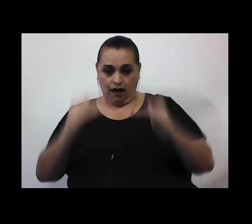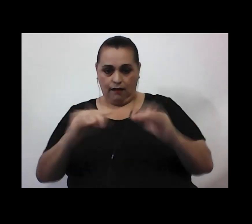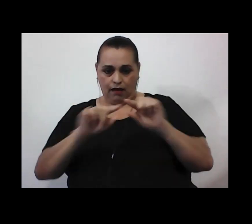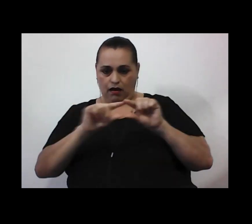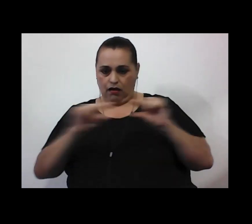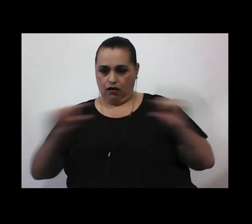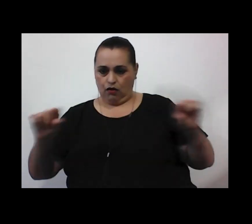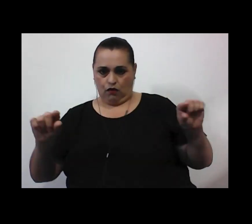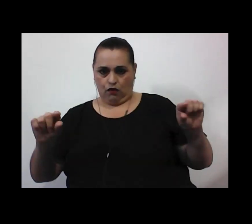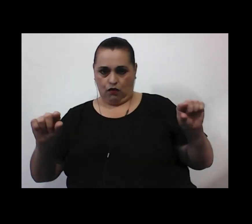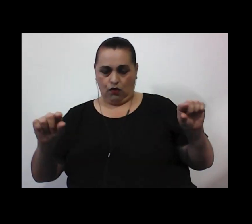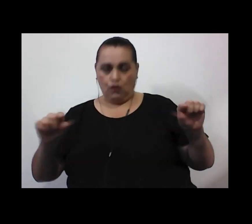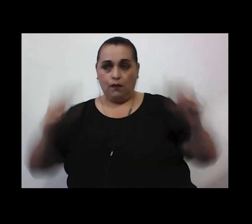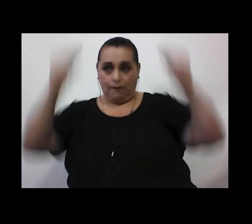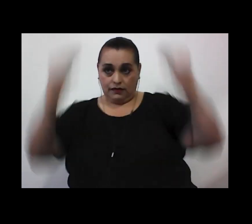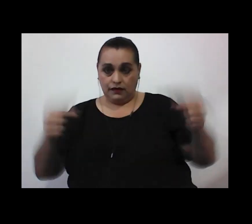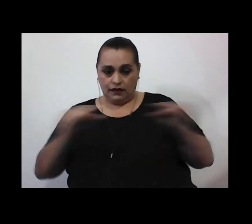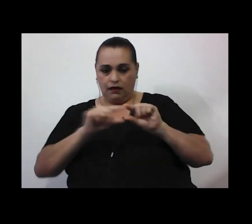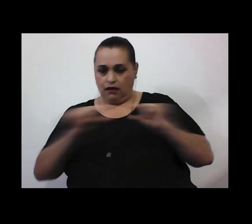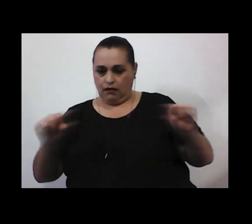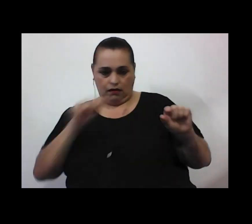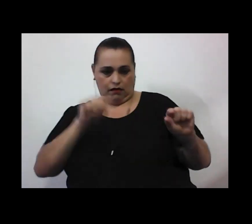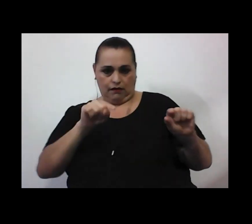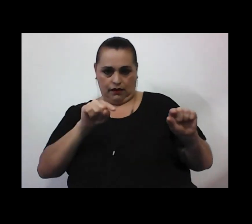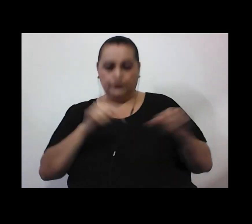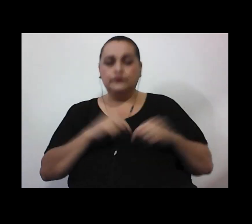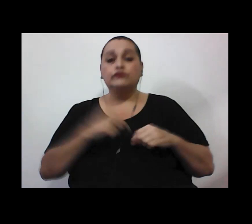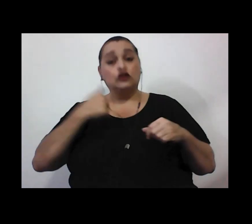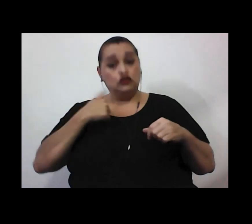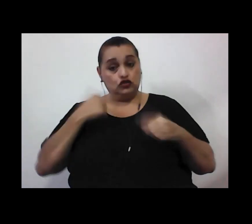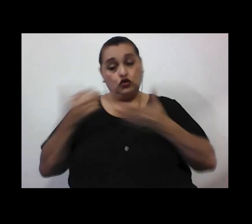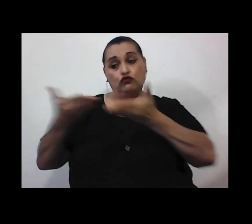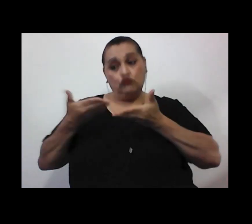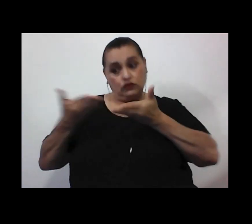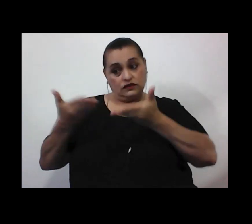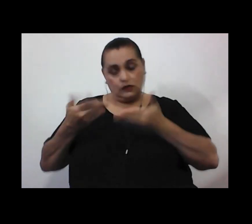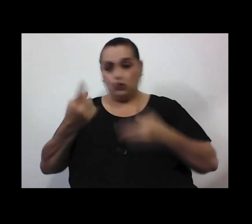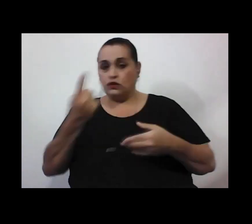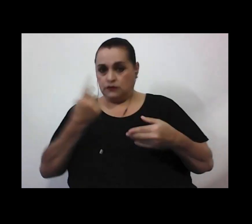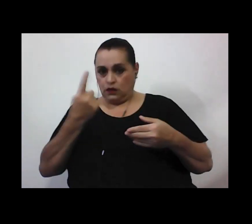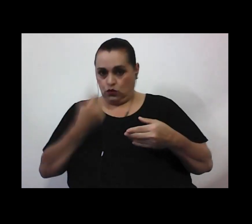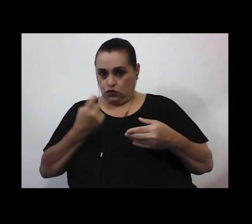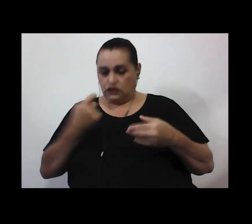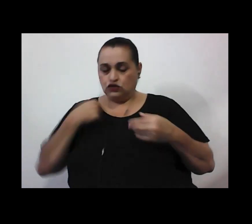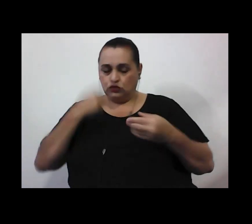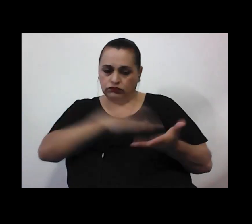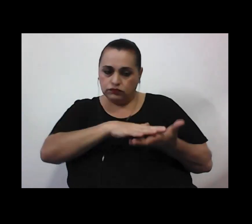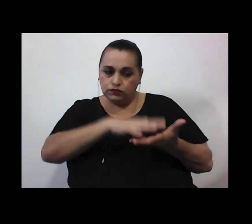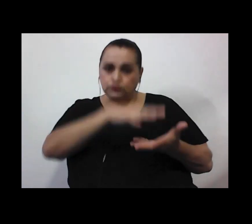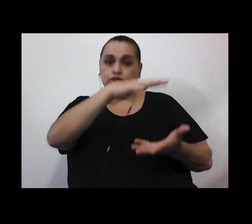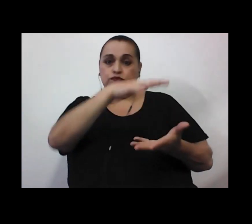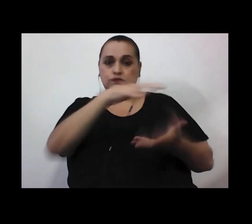parte inferior de sus pantallas. Yo estaré recibiendo esas consultas y las estaré agrupando por